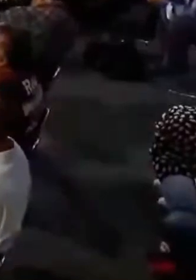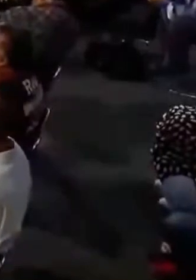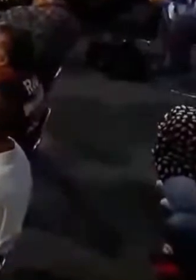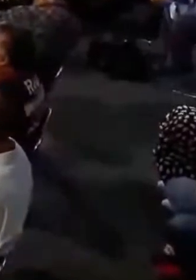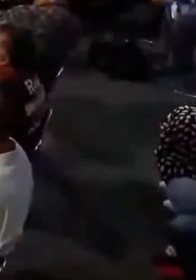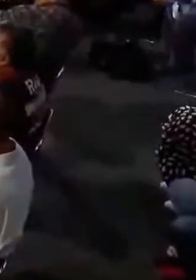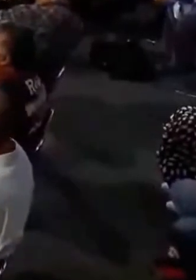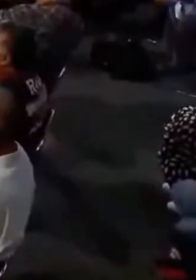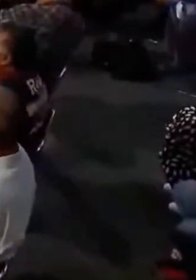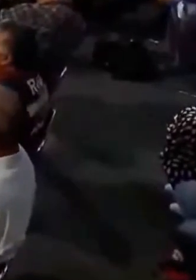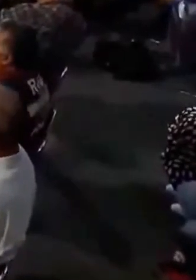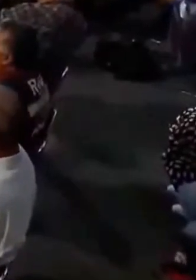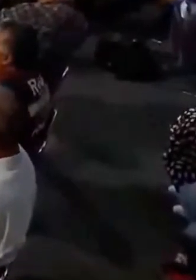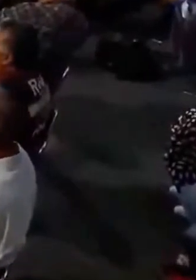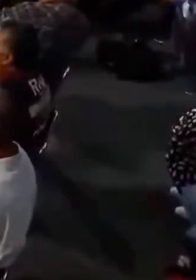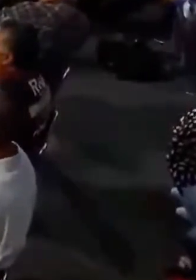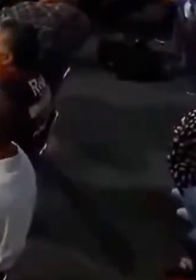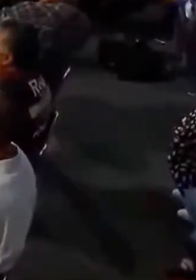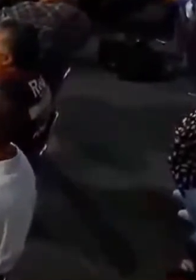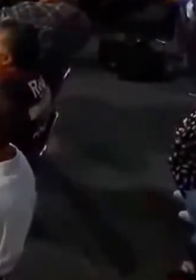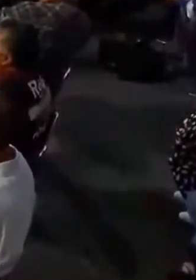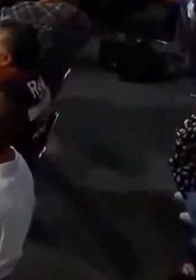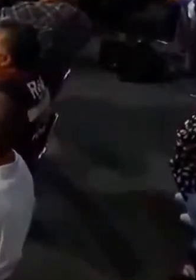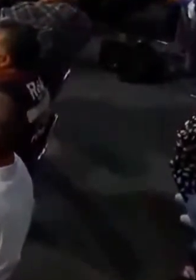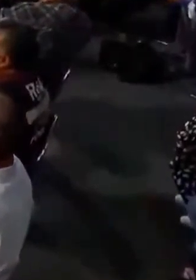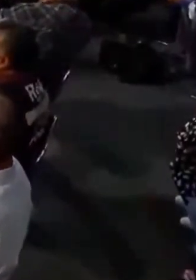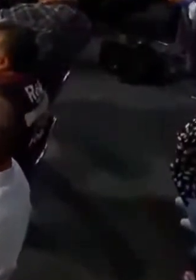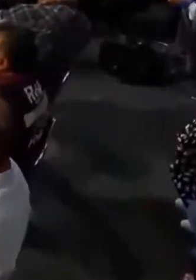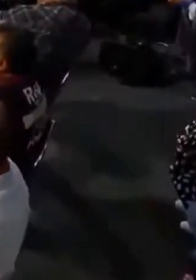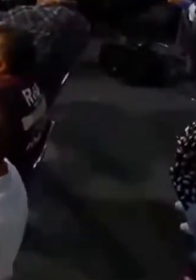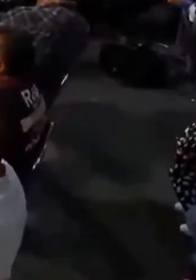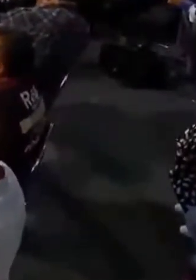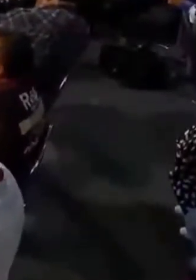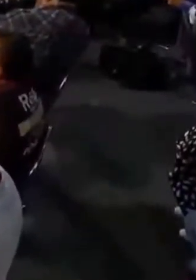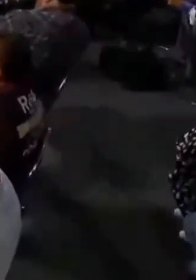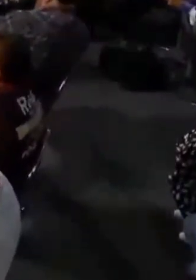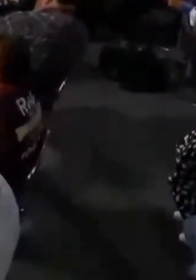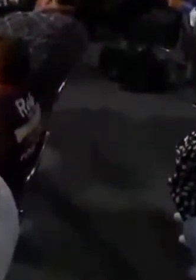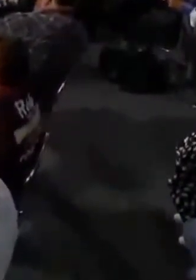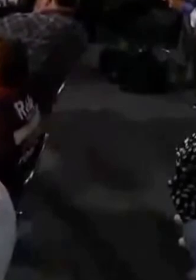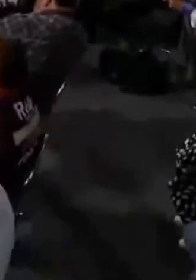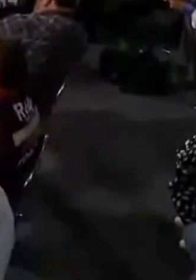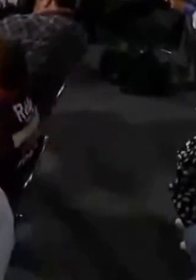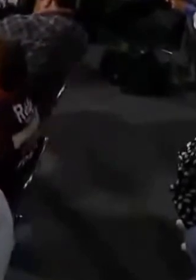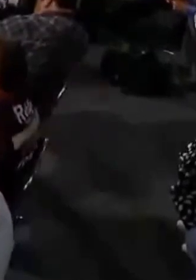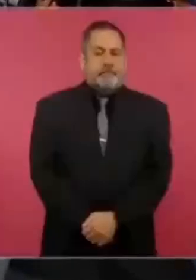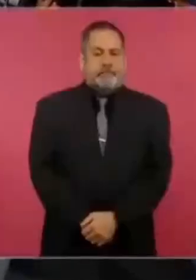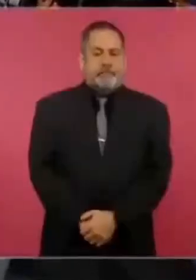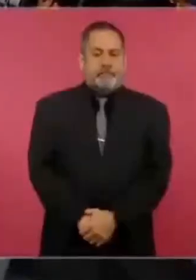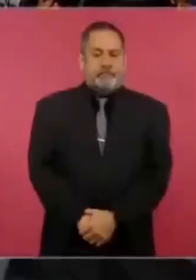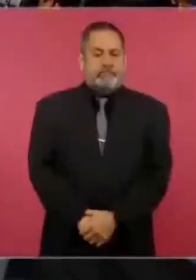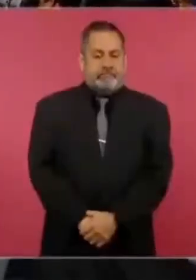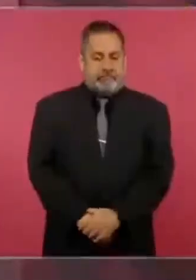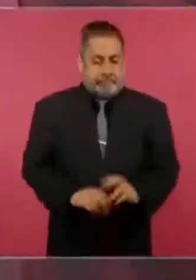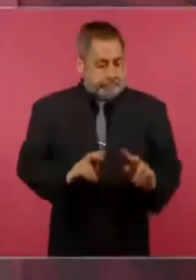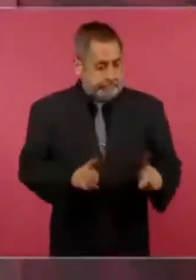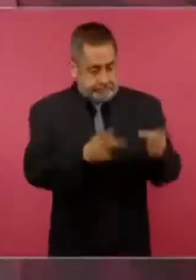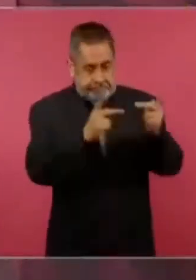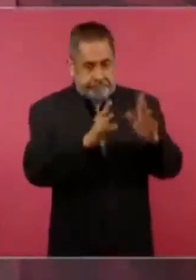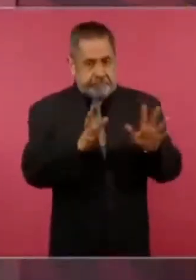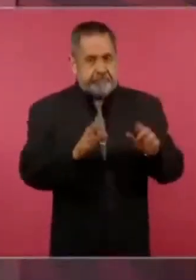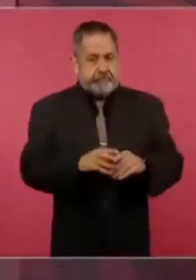bastante, pero lo vendimos. Son 2 hospitales. Y además, como lo rifamos antes, también